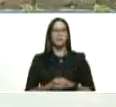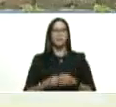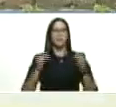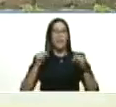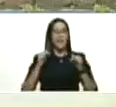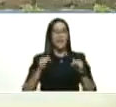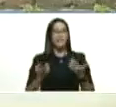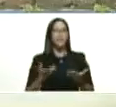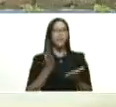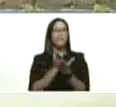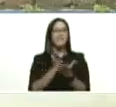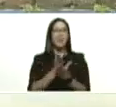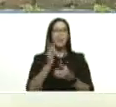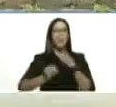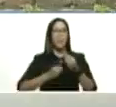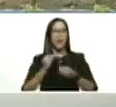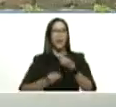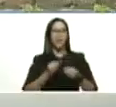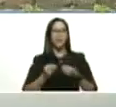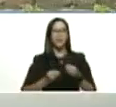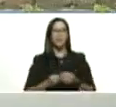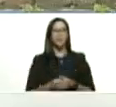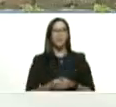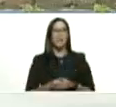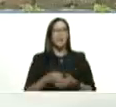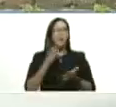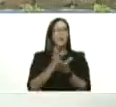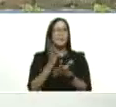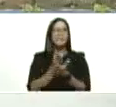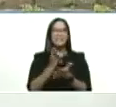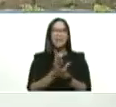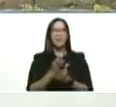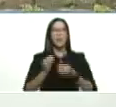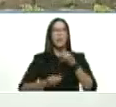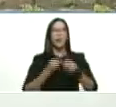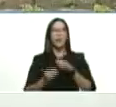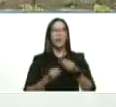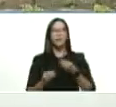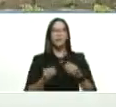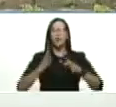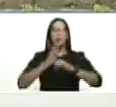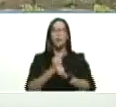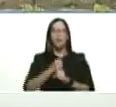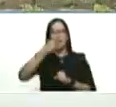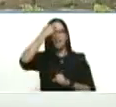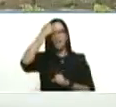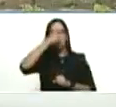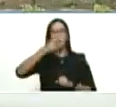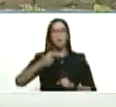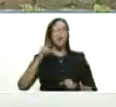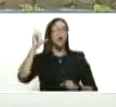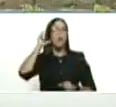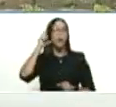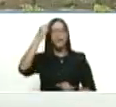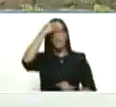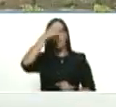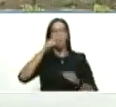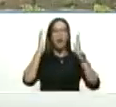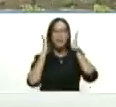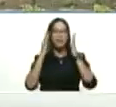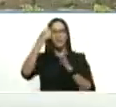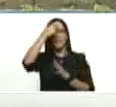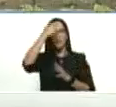lo que siempre hemos hecho. Eso es lo que siempre hemos hecho, confiar en el pueblo, oír al pueblo, atender al